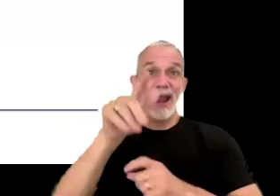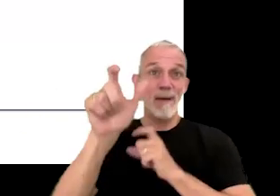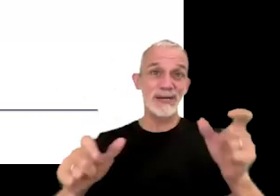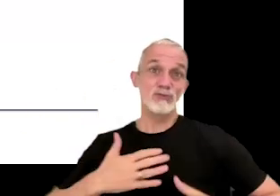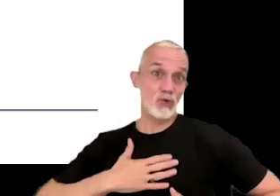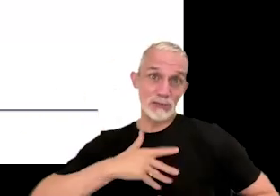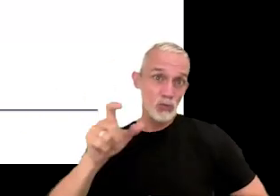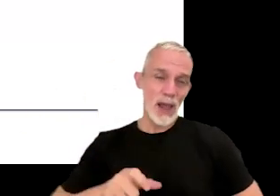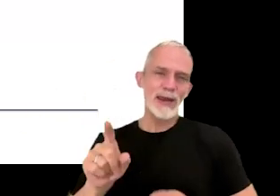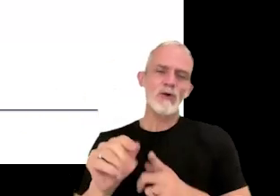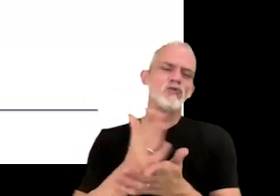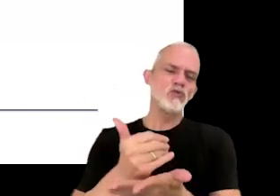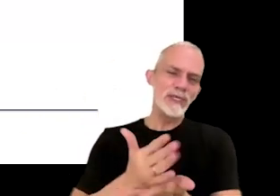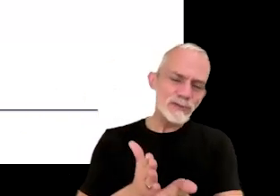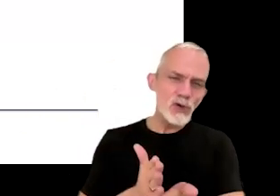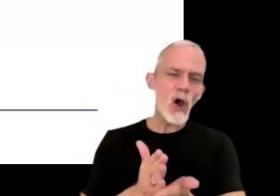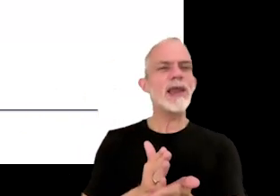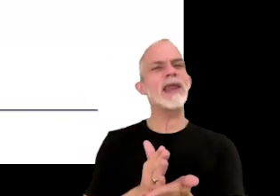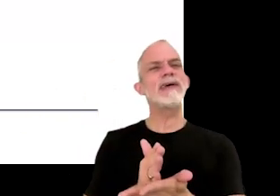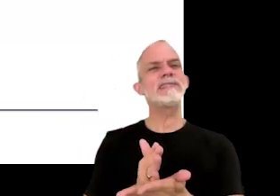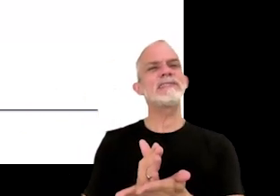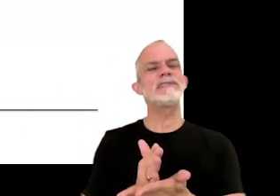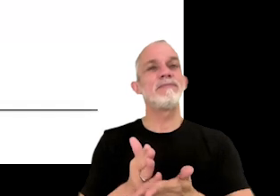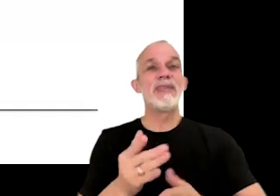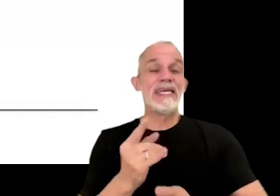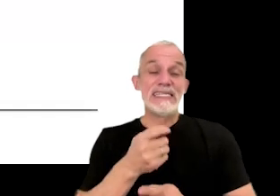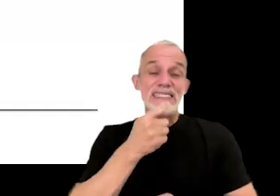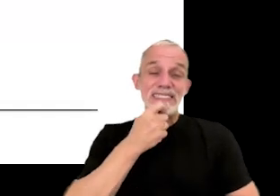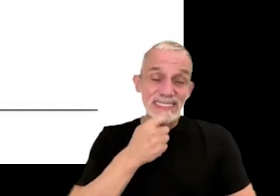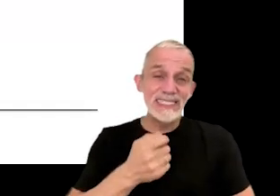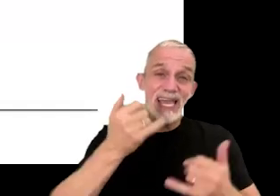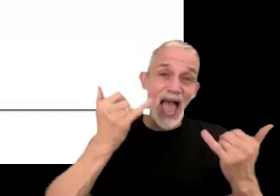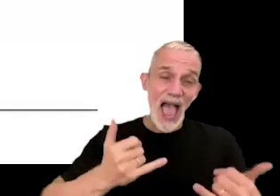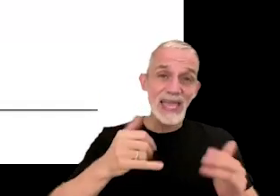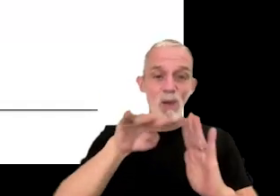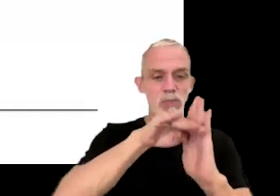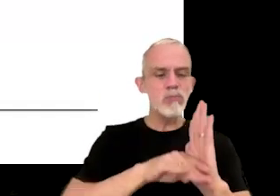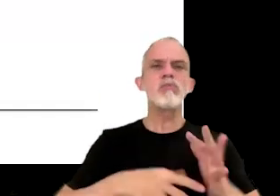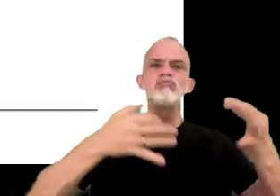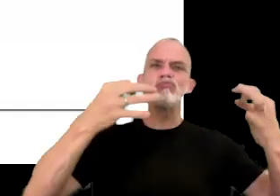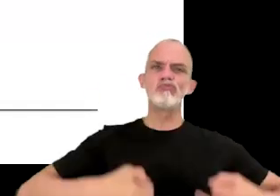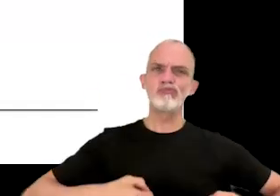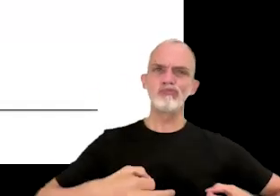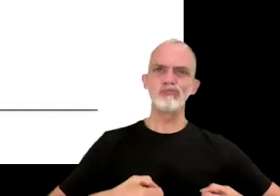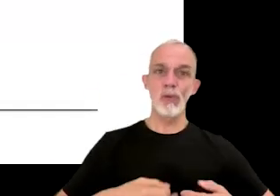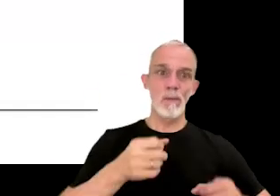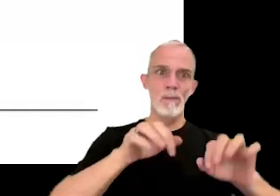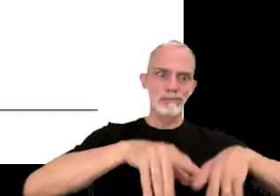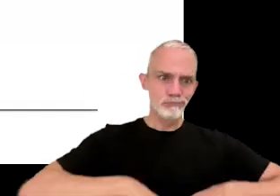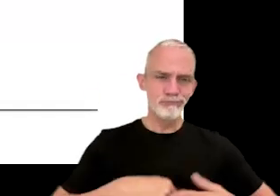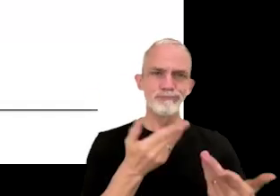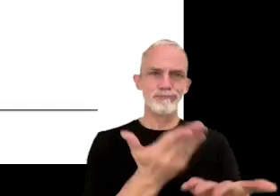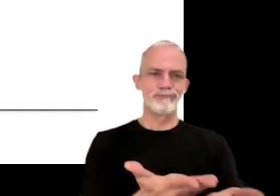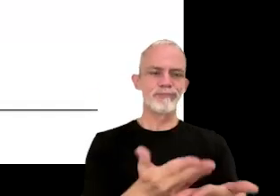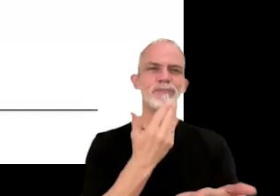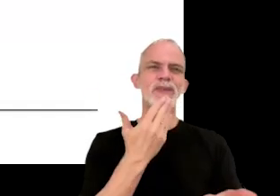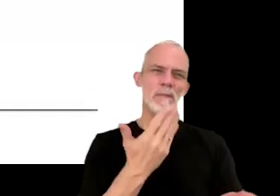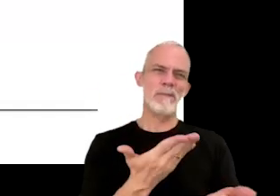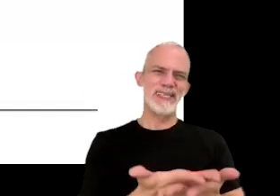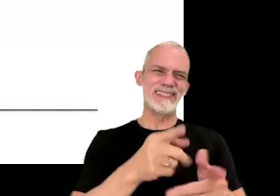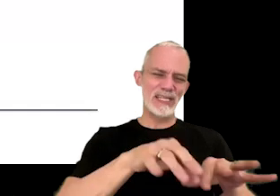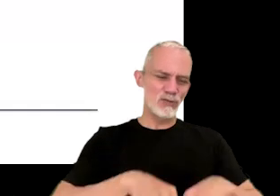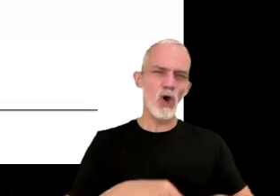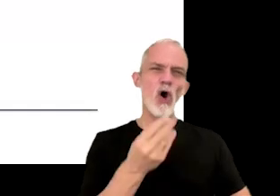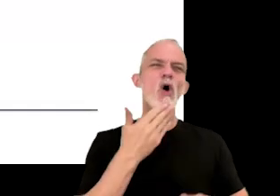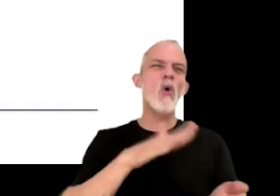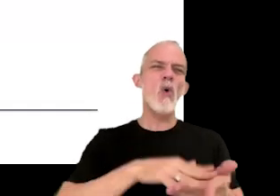humanas, sucesiones indivisas, siempre que cumplan con las obligaciones de presentación de declaración jurada y, en